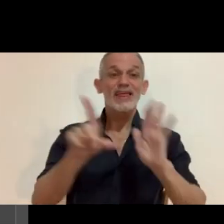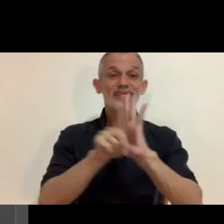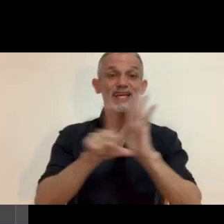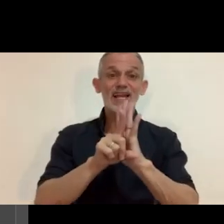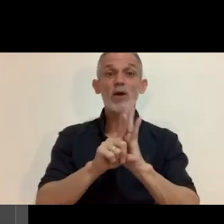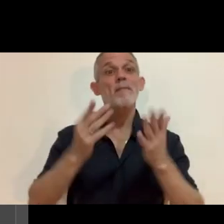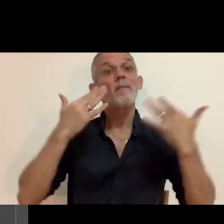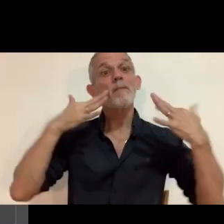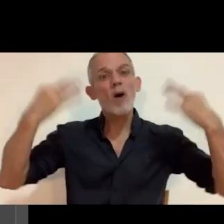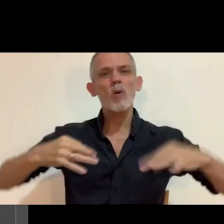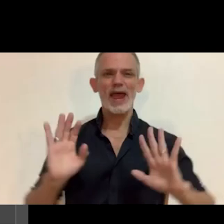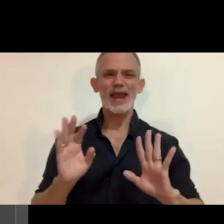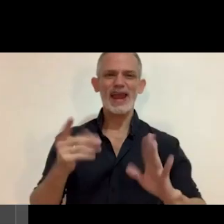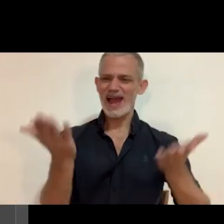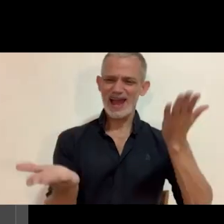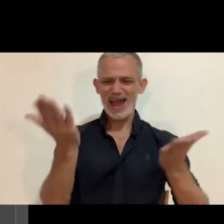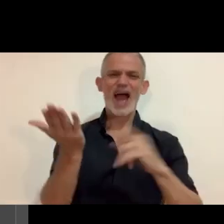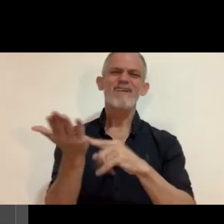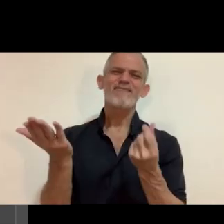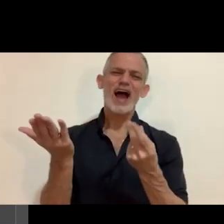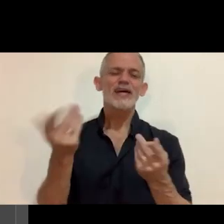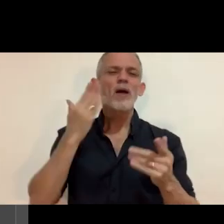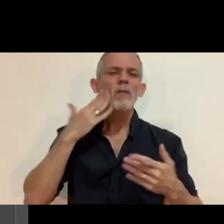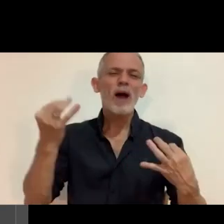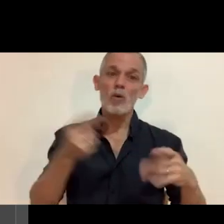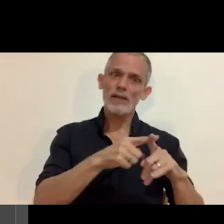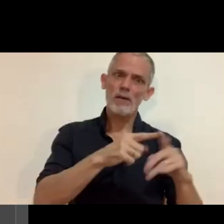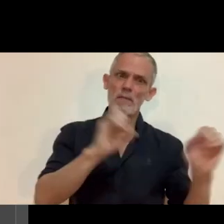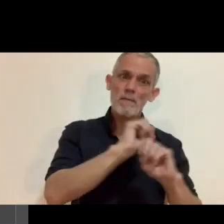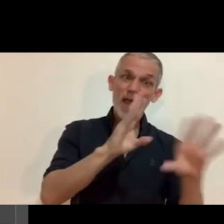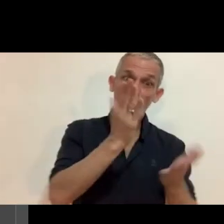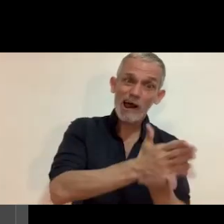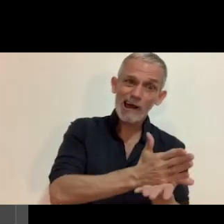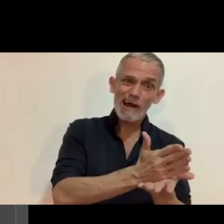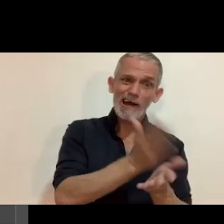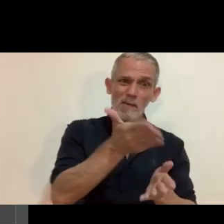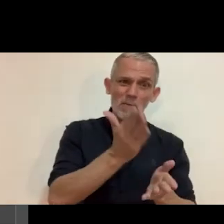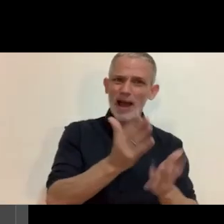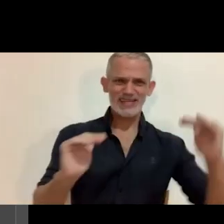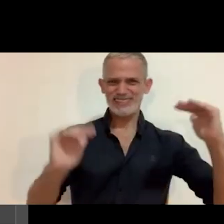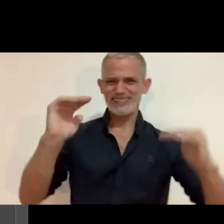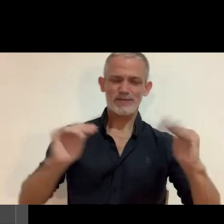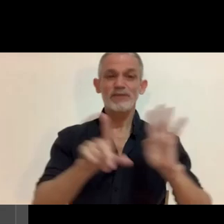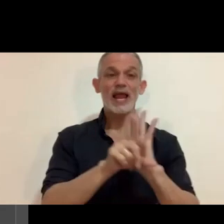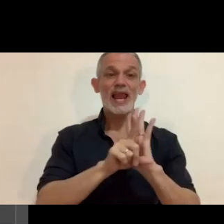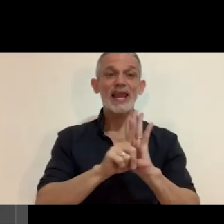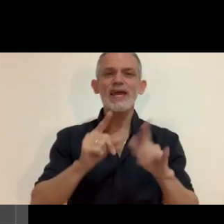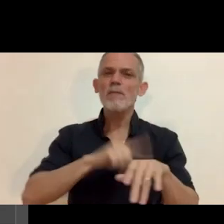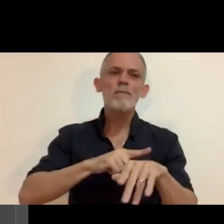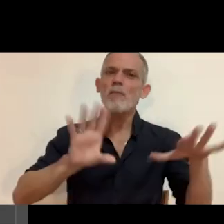benigna. En el derecho penal, el principio general es que se aplica la ley vigente al momento del